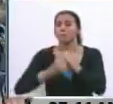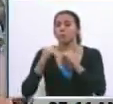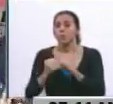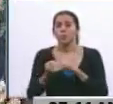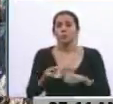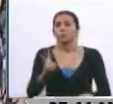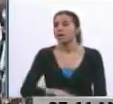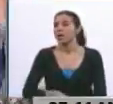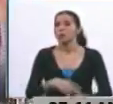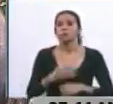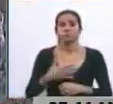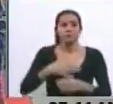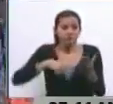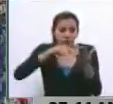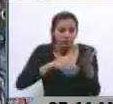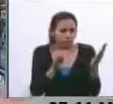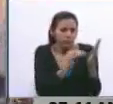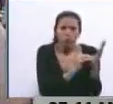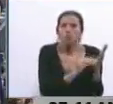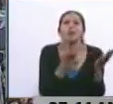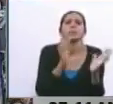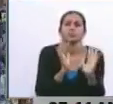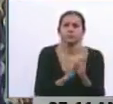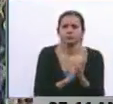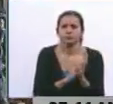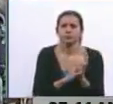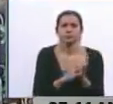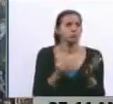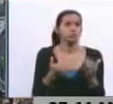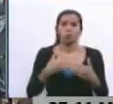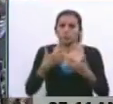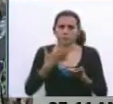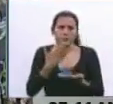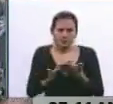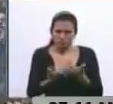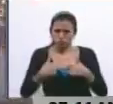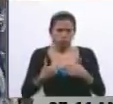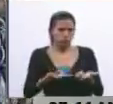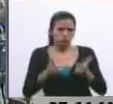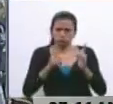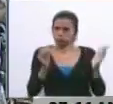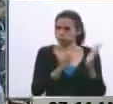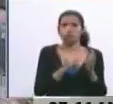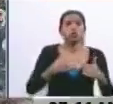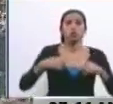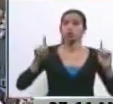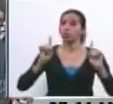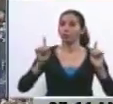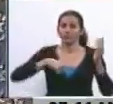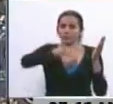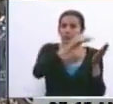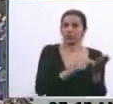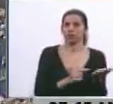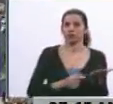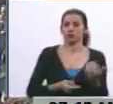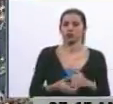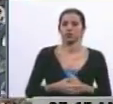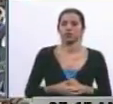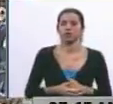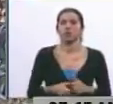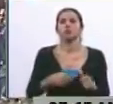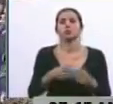delito mayor. Mi firma fue usada para algo en lo que yo no di mi autorización, yo no firmé. Entonces, bueno,